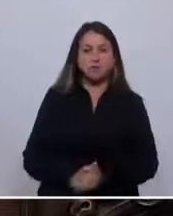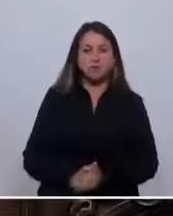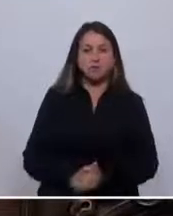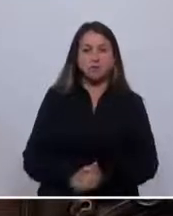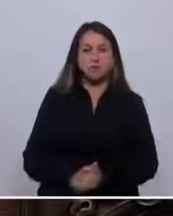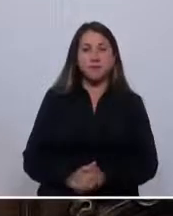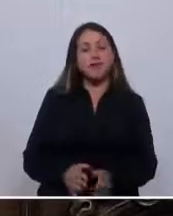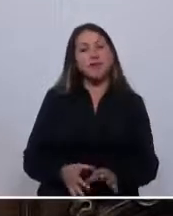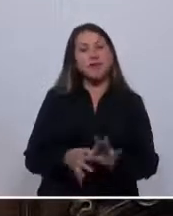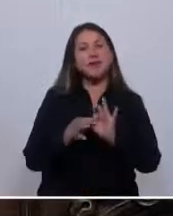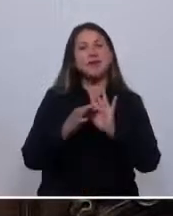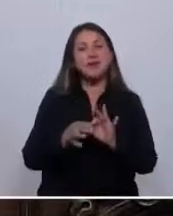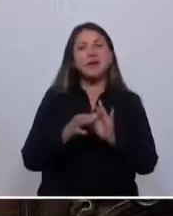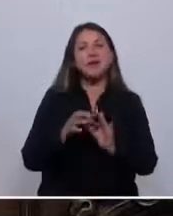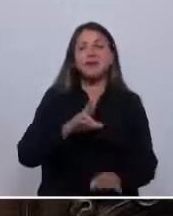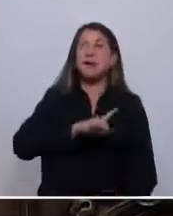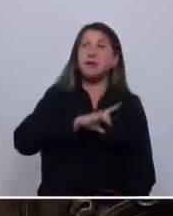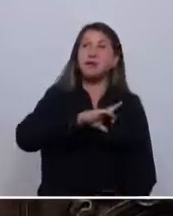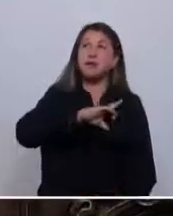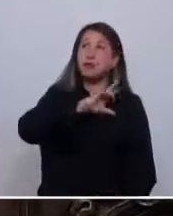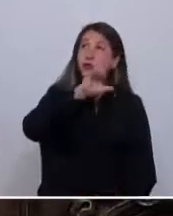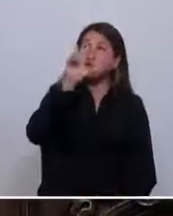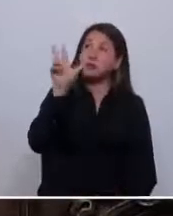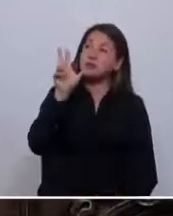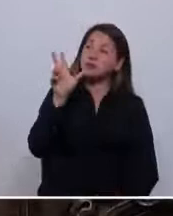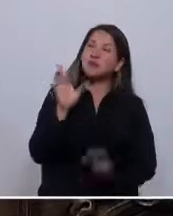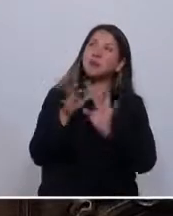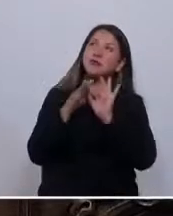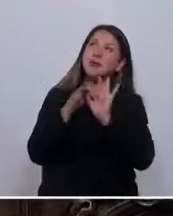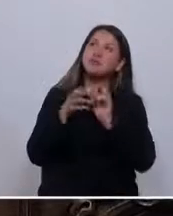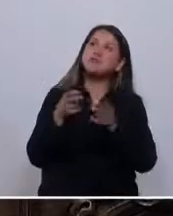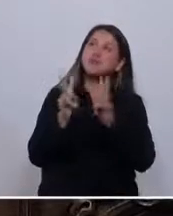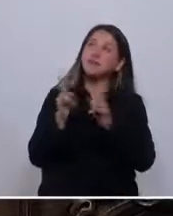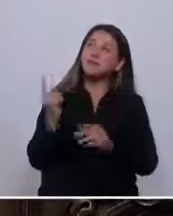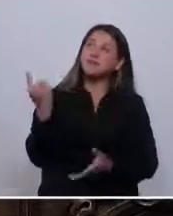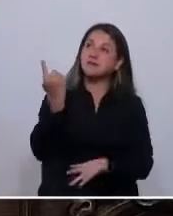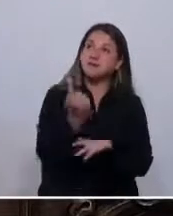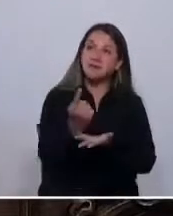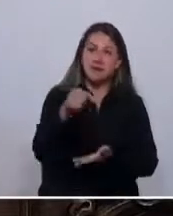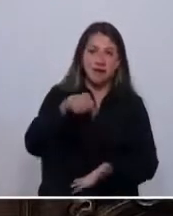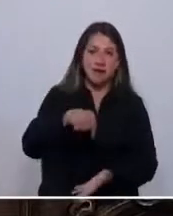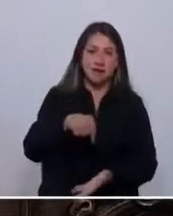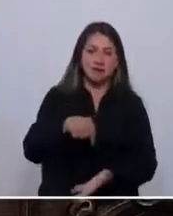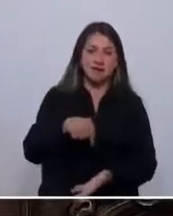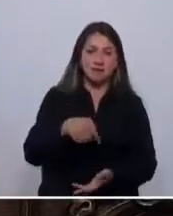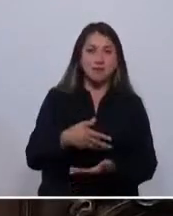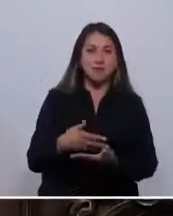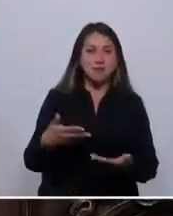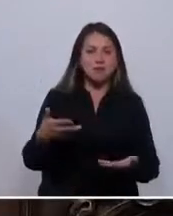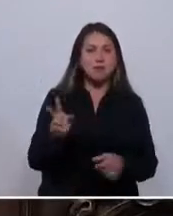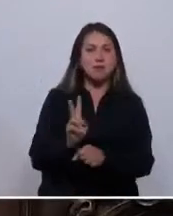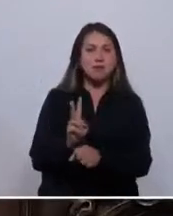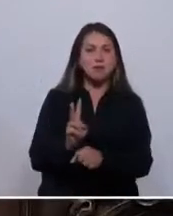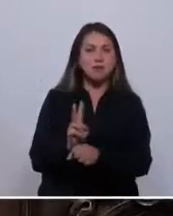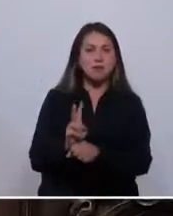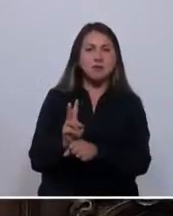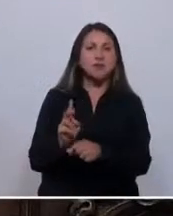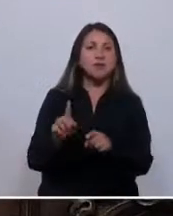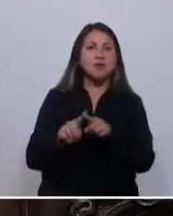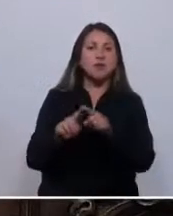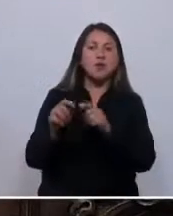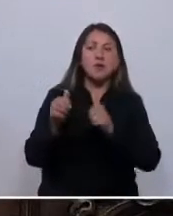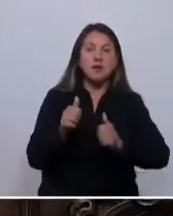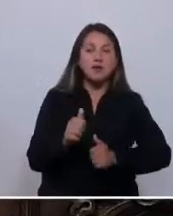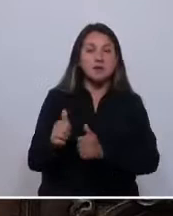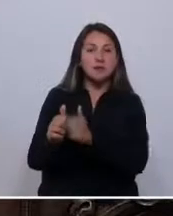Quiero dar gracias a Dios por haberme permitido llegar a este lugar y a mi gran maestro que guía mis pasos,